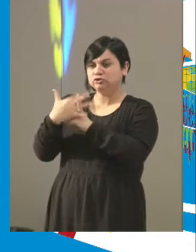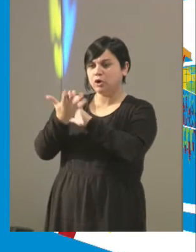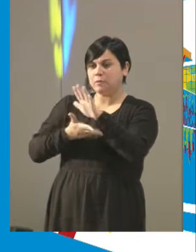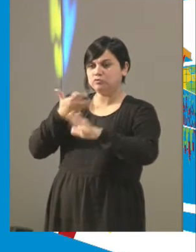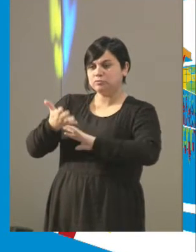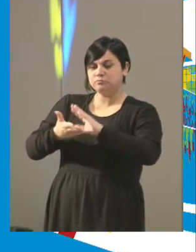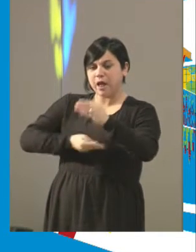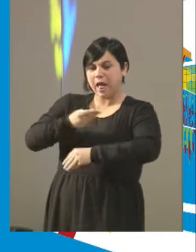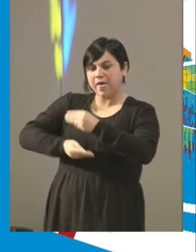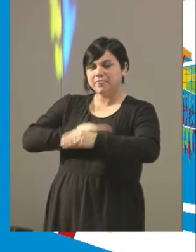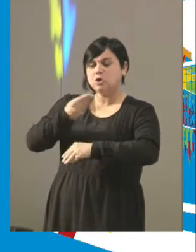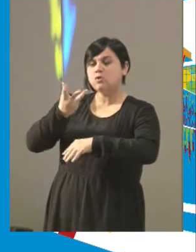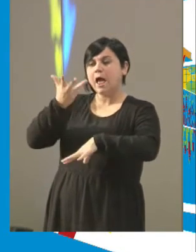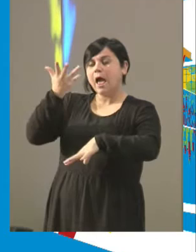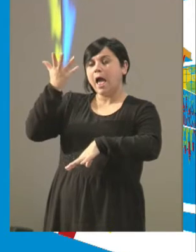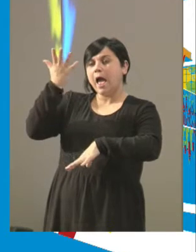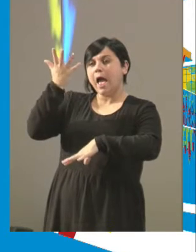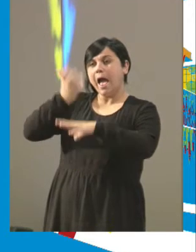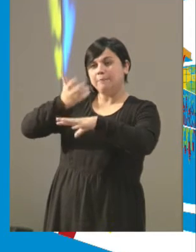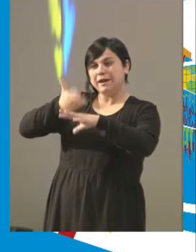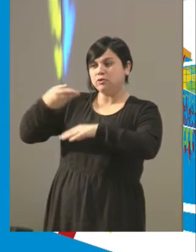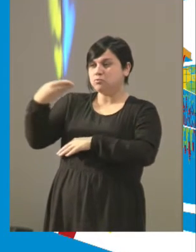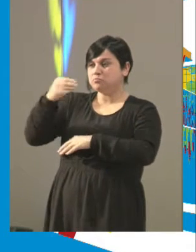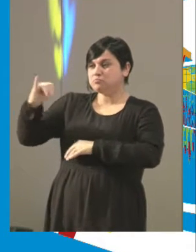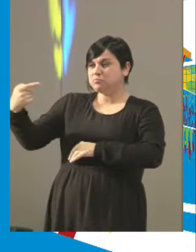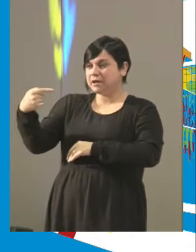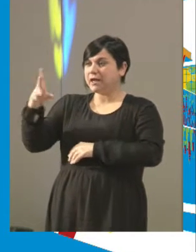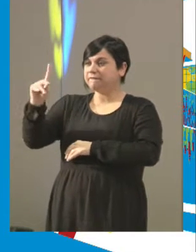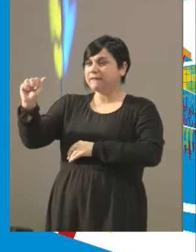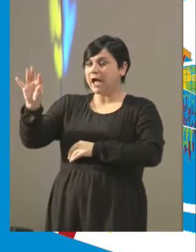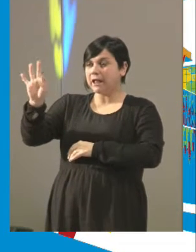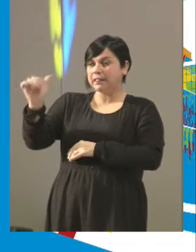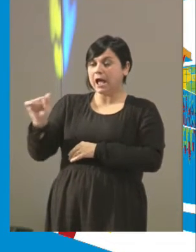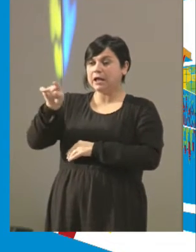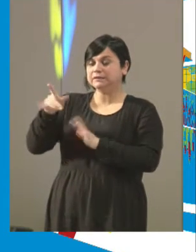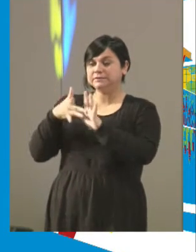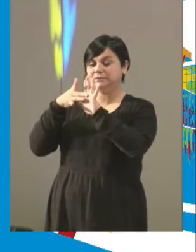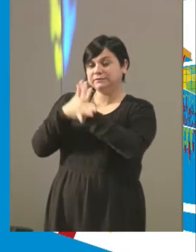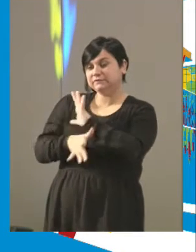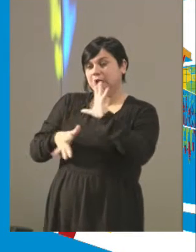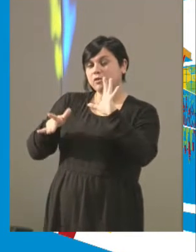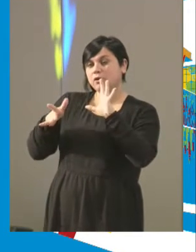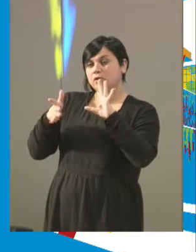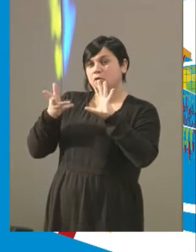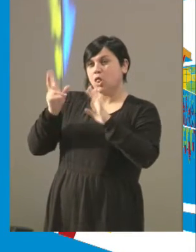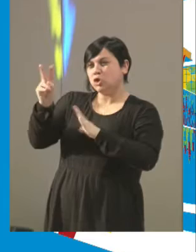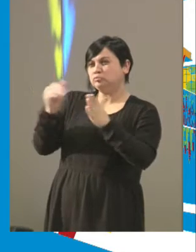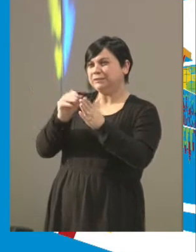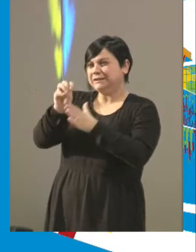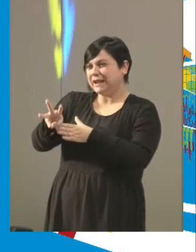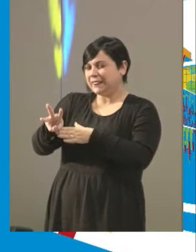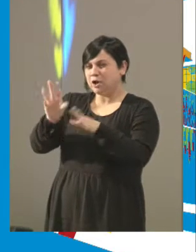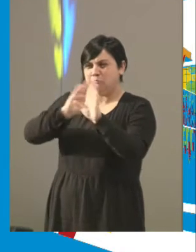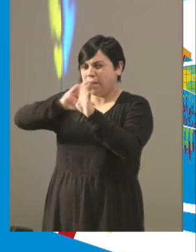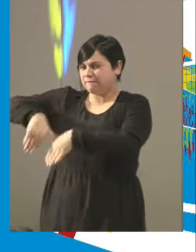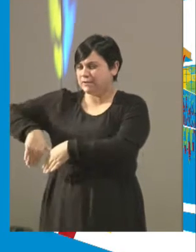aplicación innovadora en materia de Big Data y conviene que tengamos en cuenta que en este sentido, 2013, estamos en la etapa final de Mourinho, es